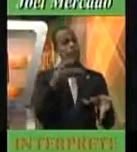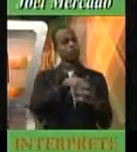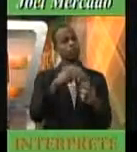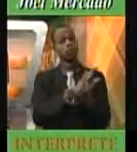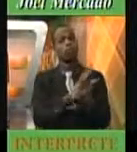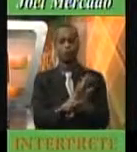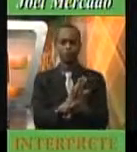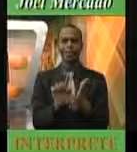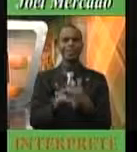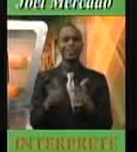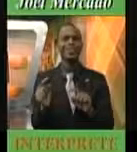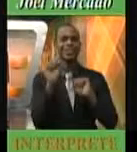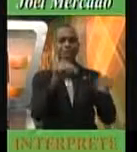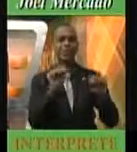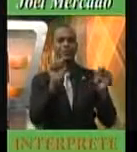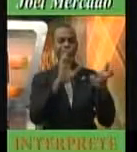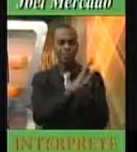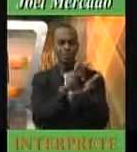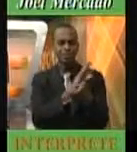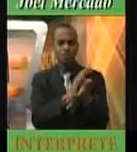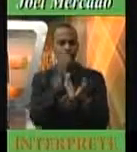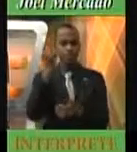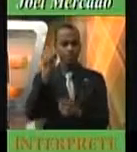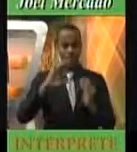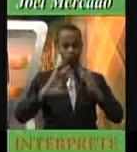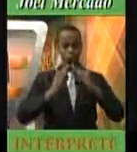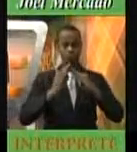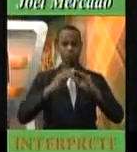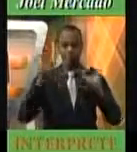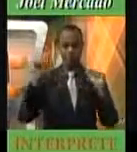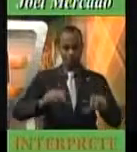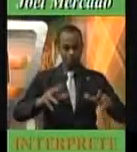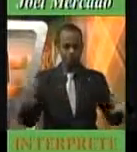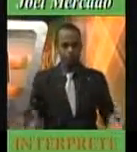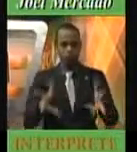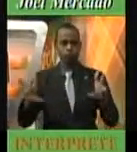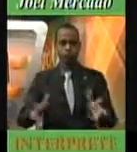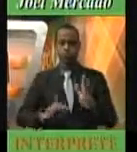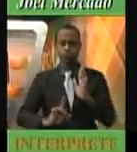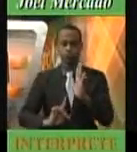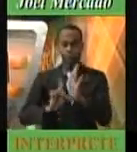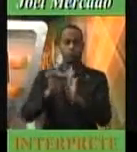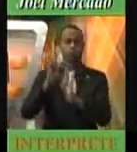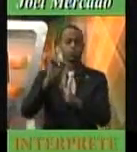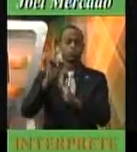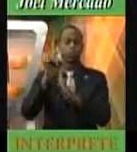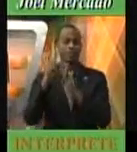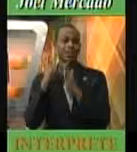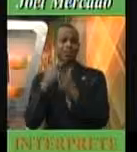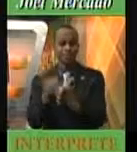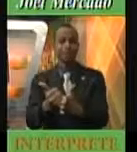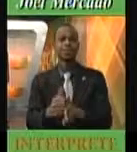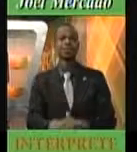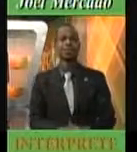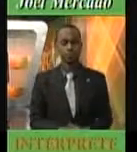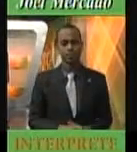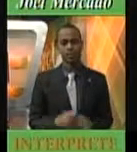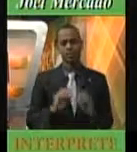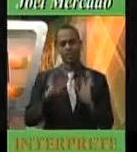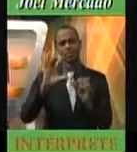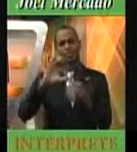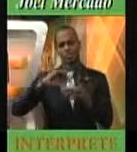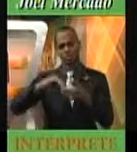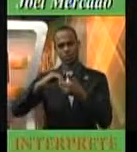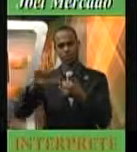Es si las comunidades son las que producen el mismo desarrollo de las personas con discapacidad. Claro, acompañado por el